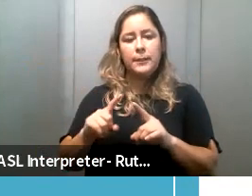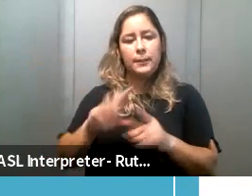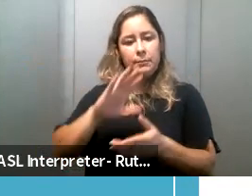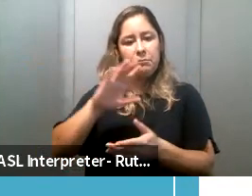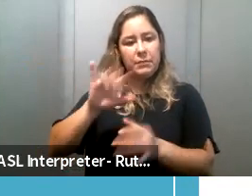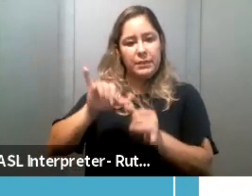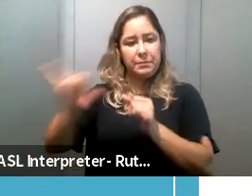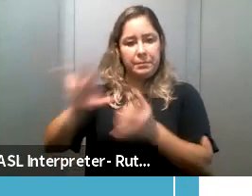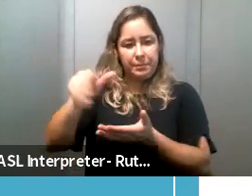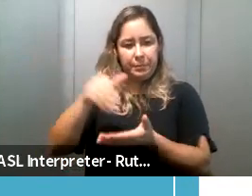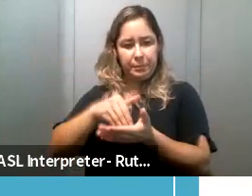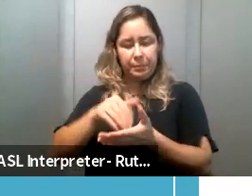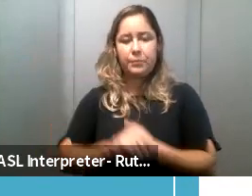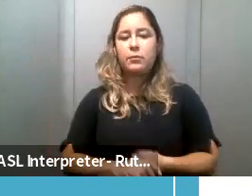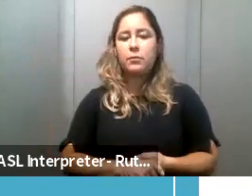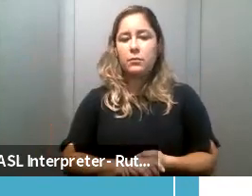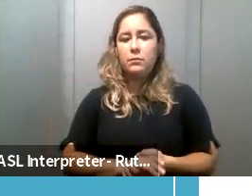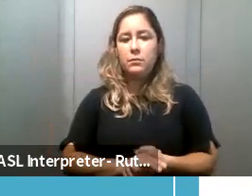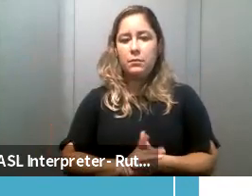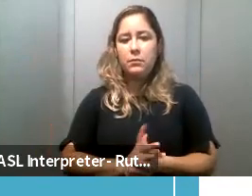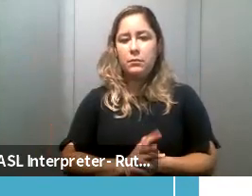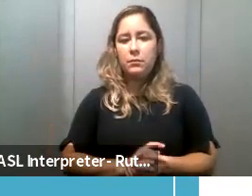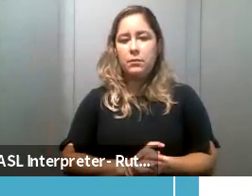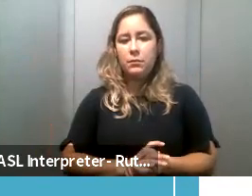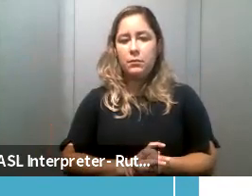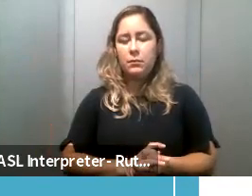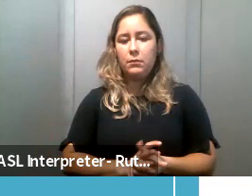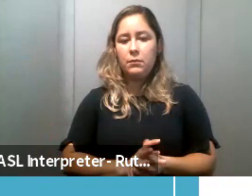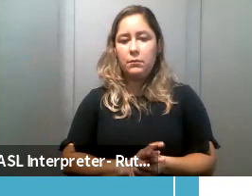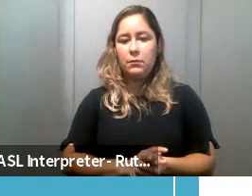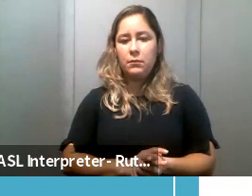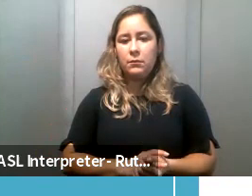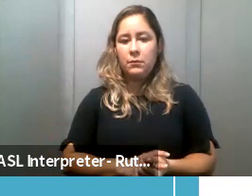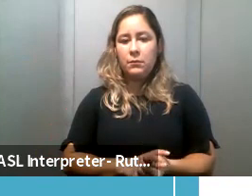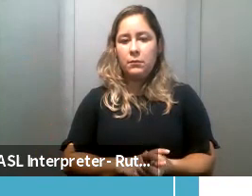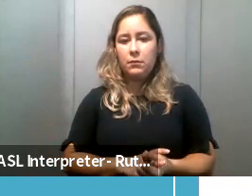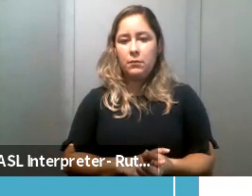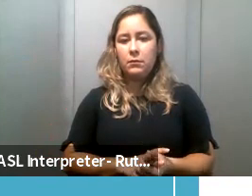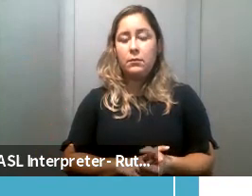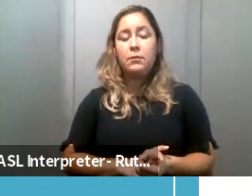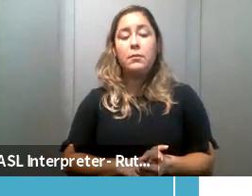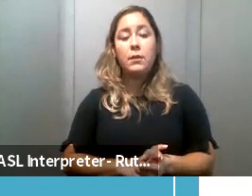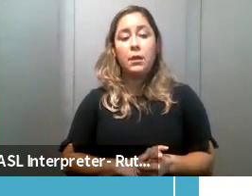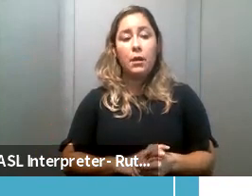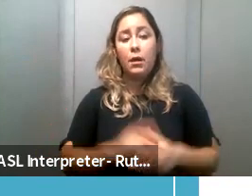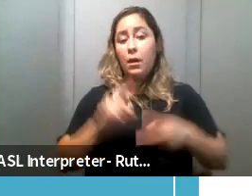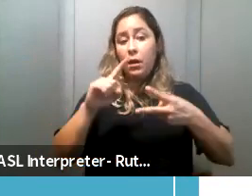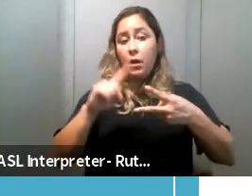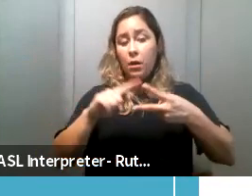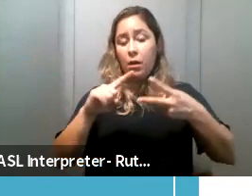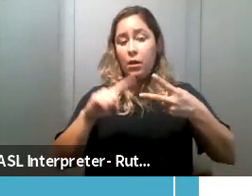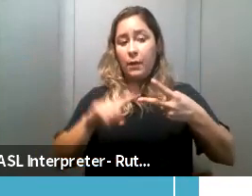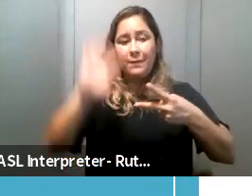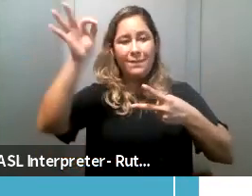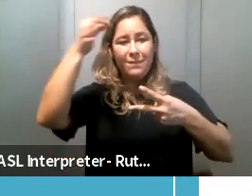para ayudar a las personas durante este momento de crisis son 2 tipos de demandas